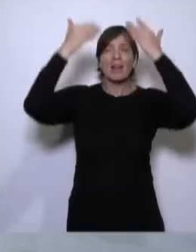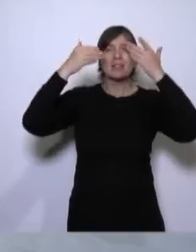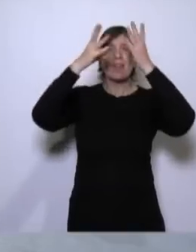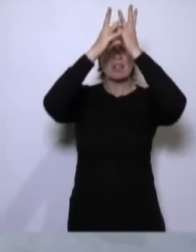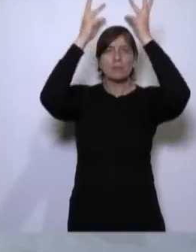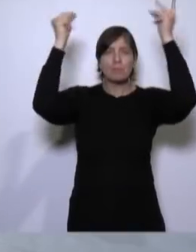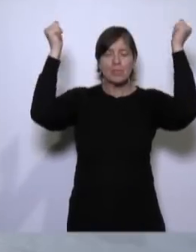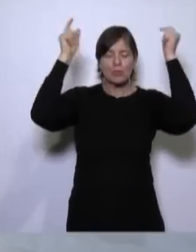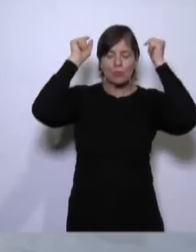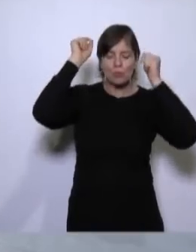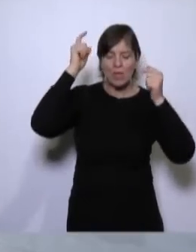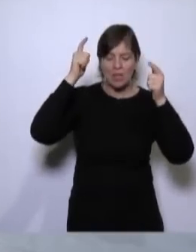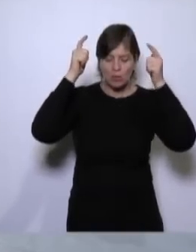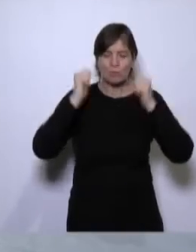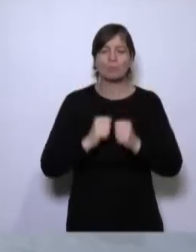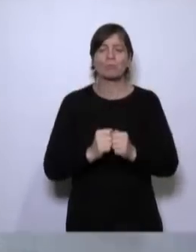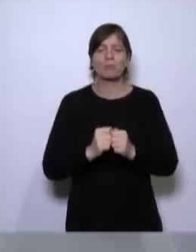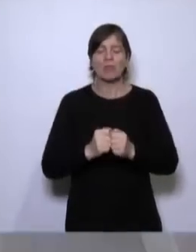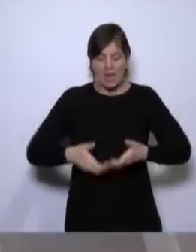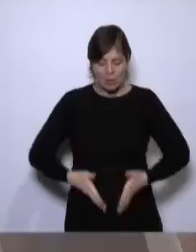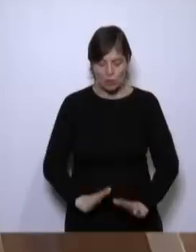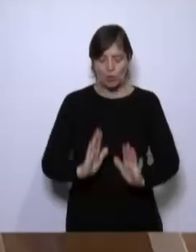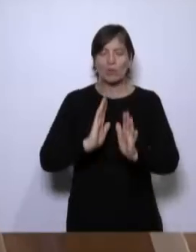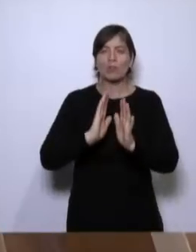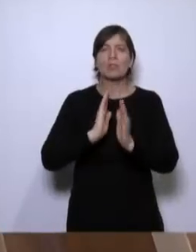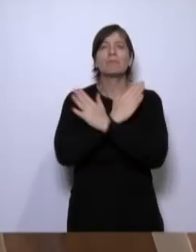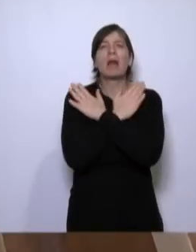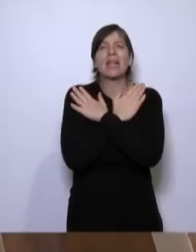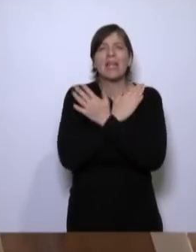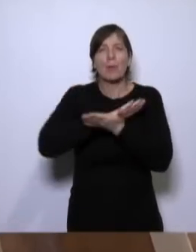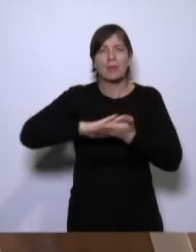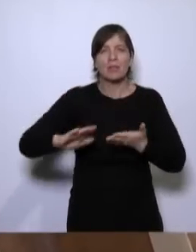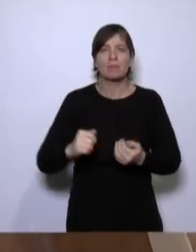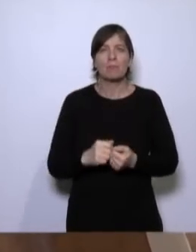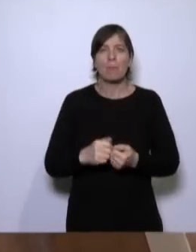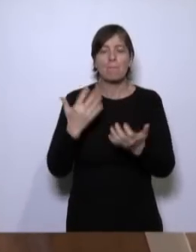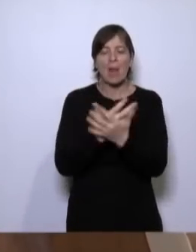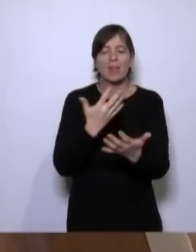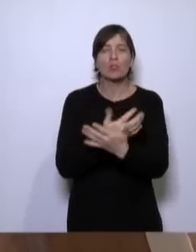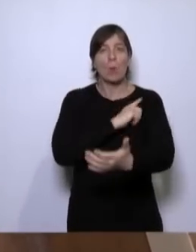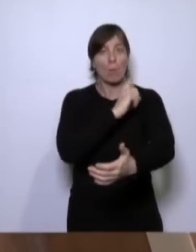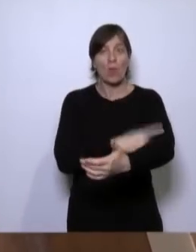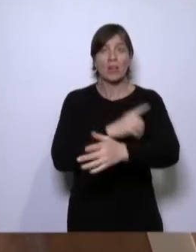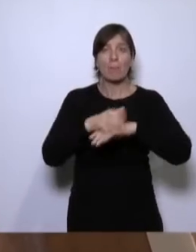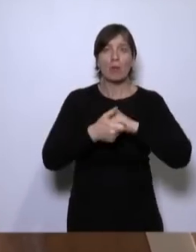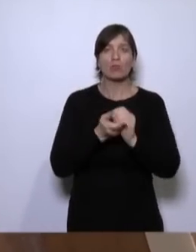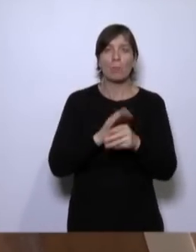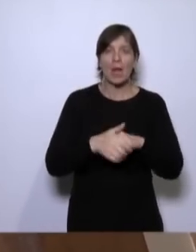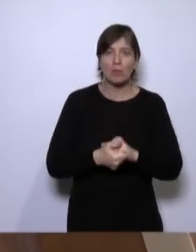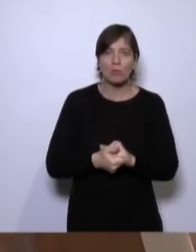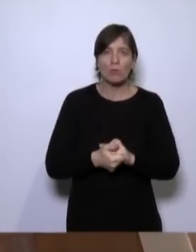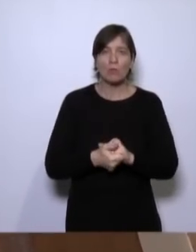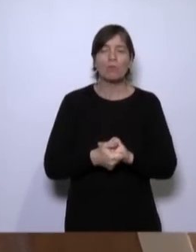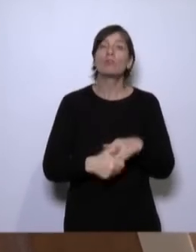obra y gracia del Espíritu Santo. Nació de Santa María Virgen, padeció bajo el poder de Poncio